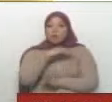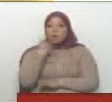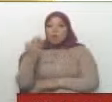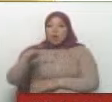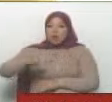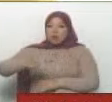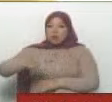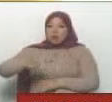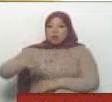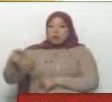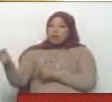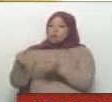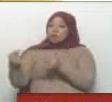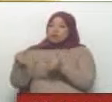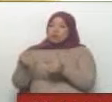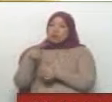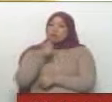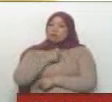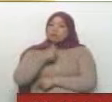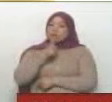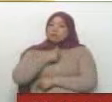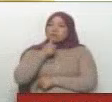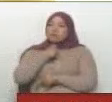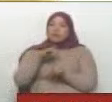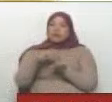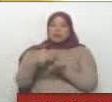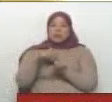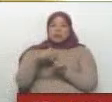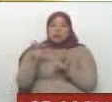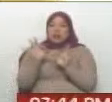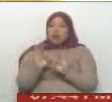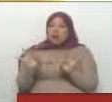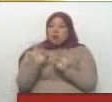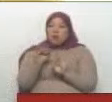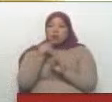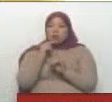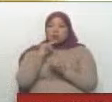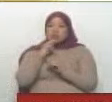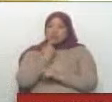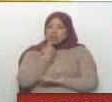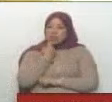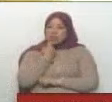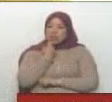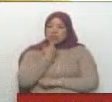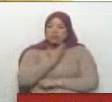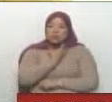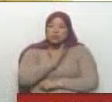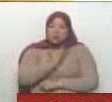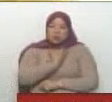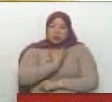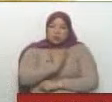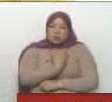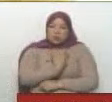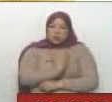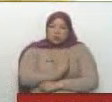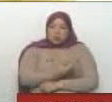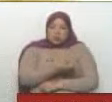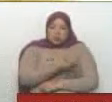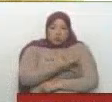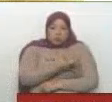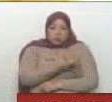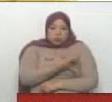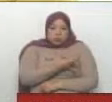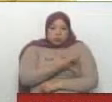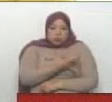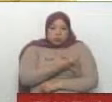compañeros Al-Mayadeen, que es insoportable esta situación. Para nadie hablar de esta noticia me da un dolor grandísimo,